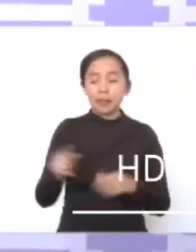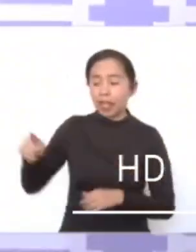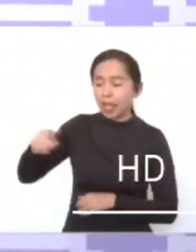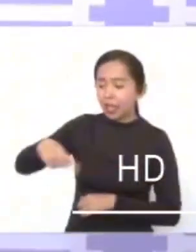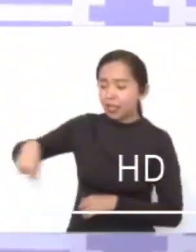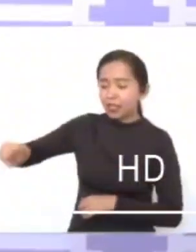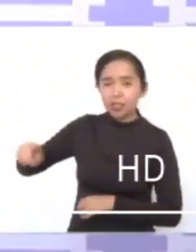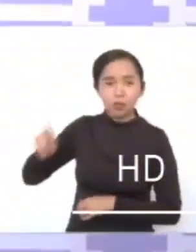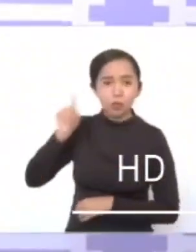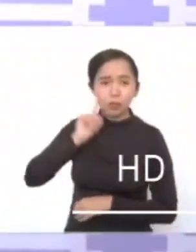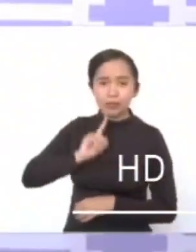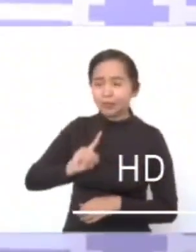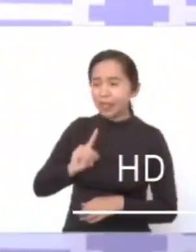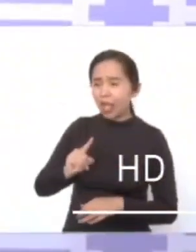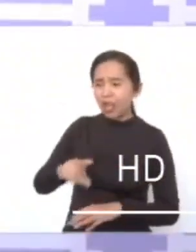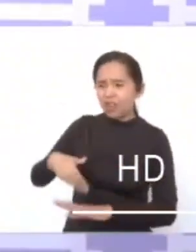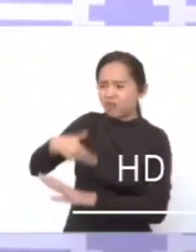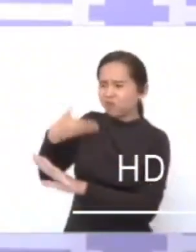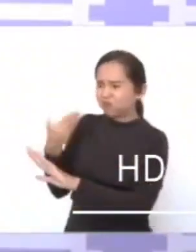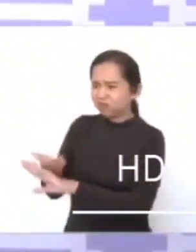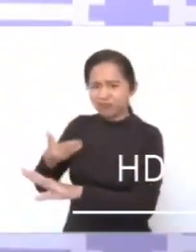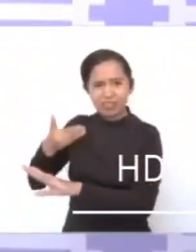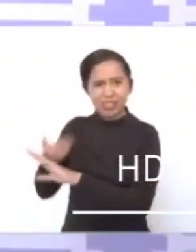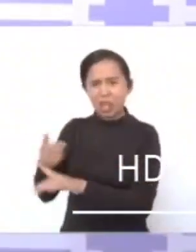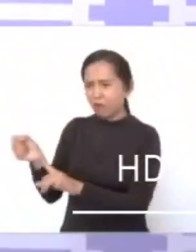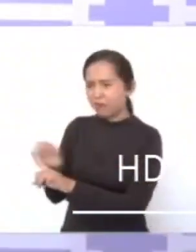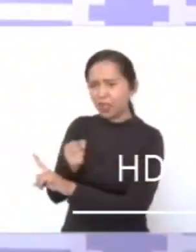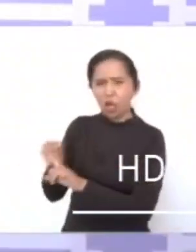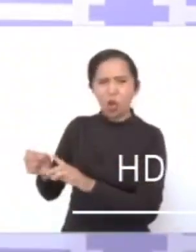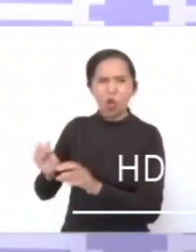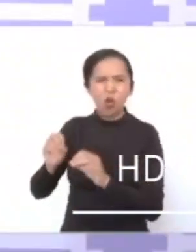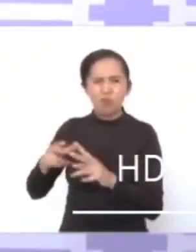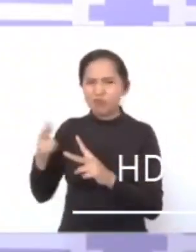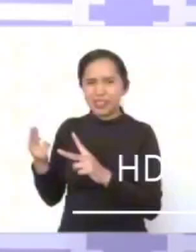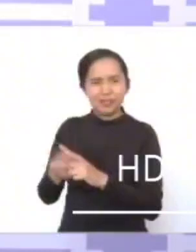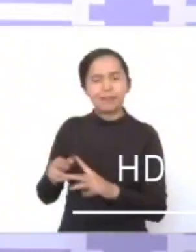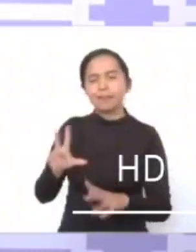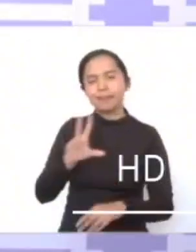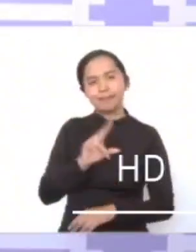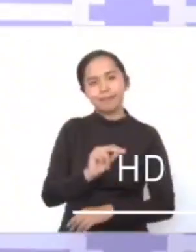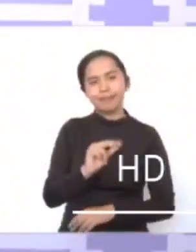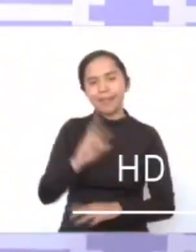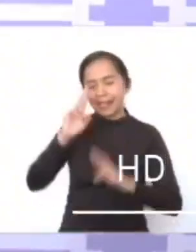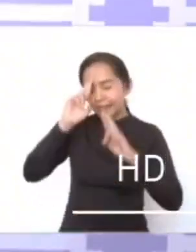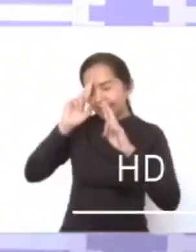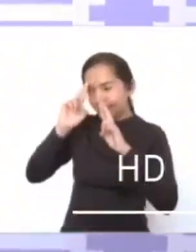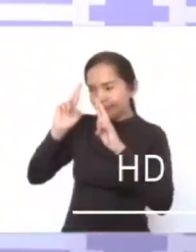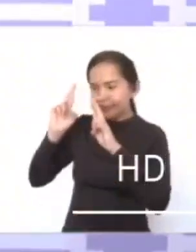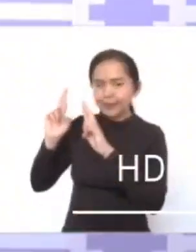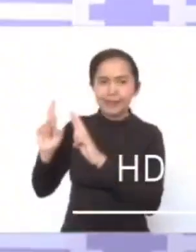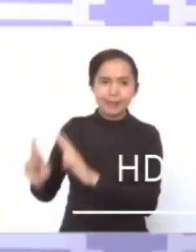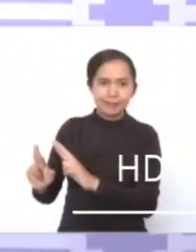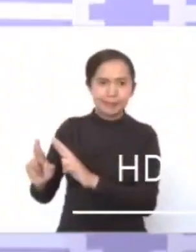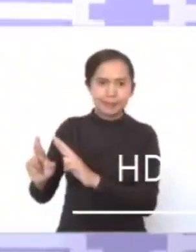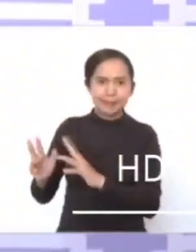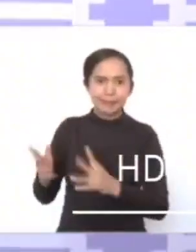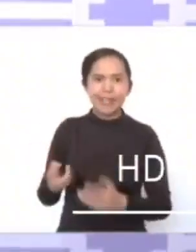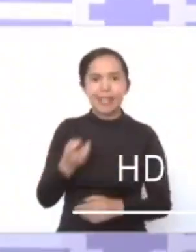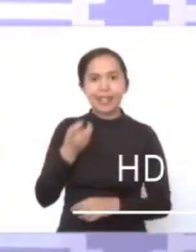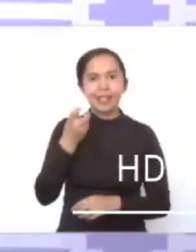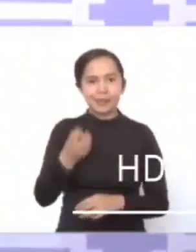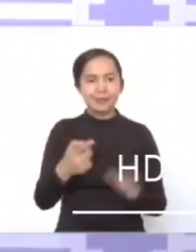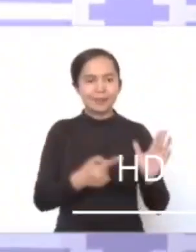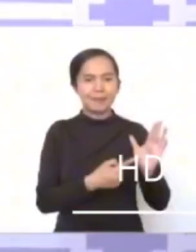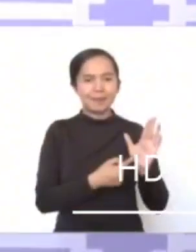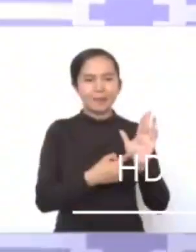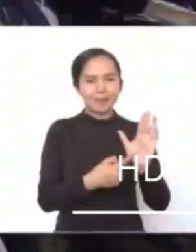a las mujeres no se tocan, las mujeres se respetan. Es una campaña contra la